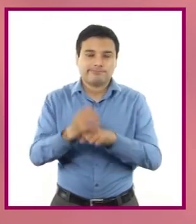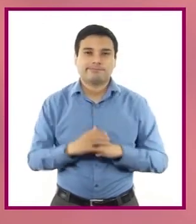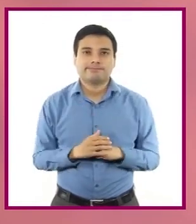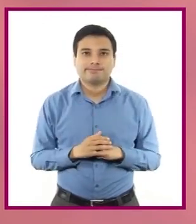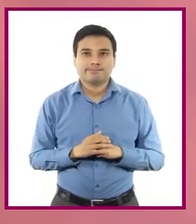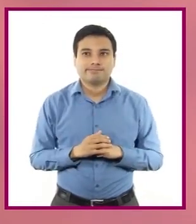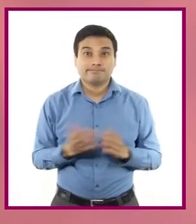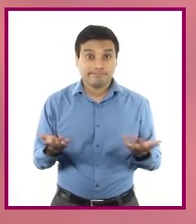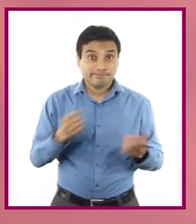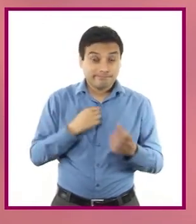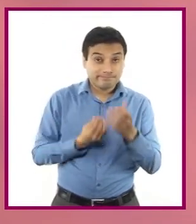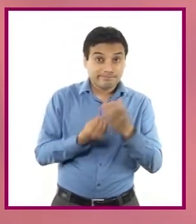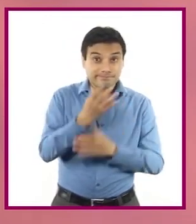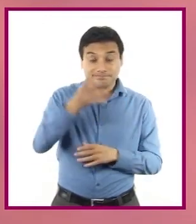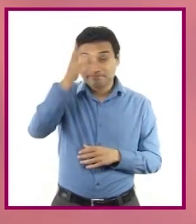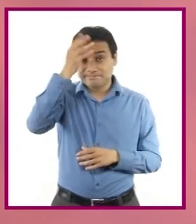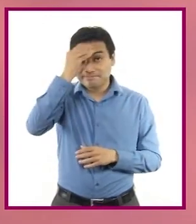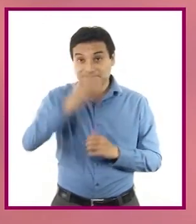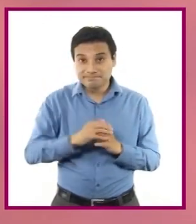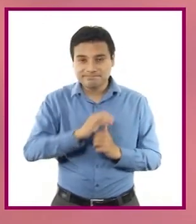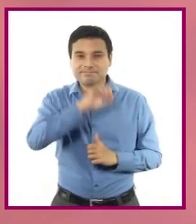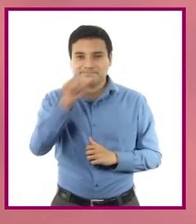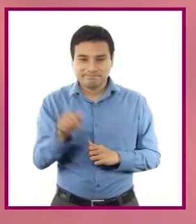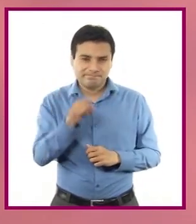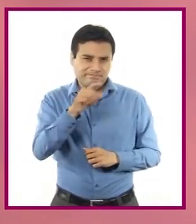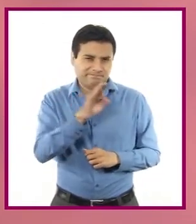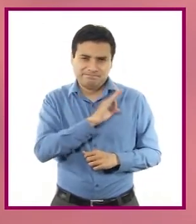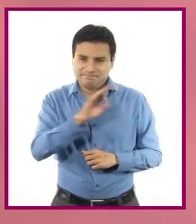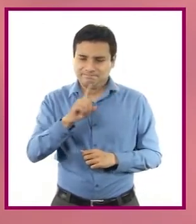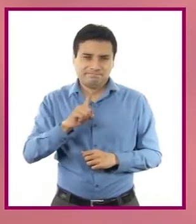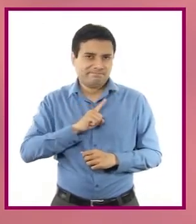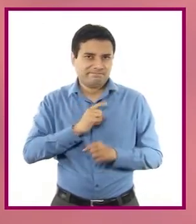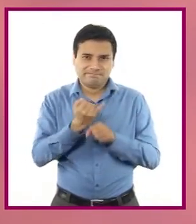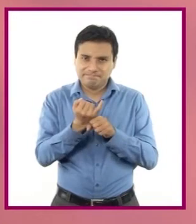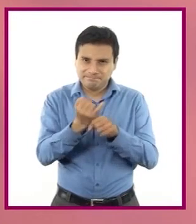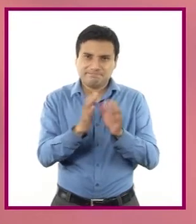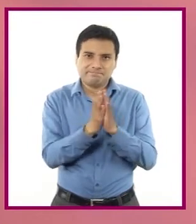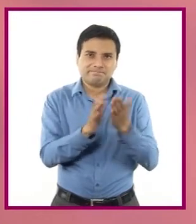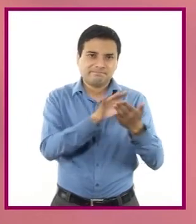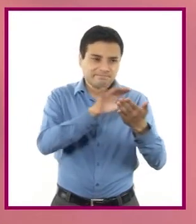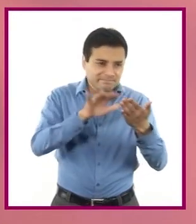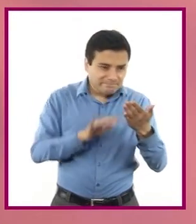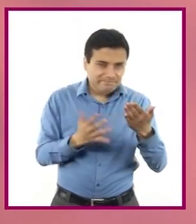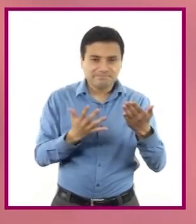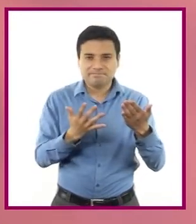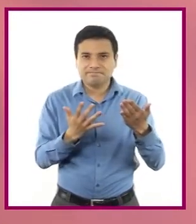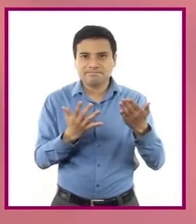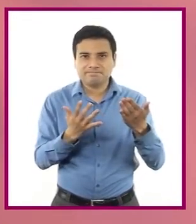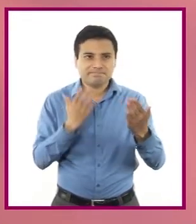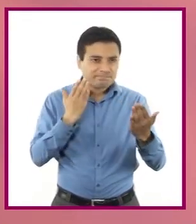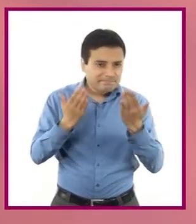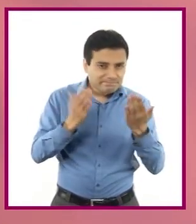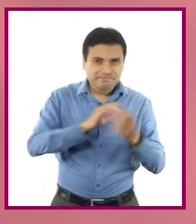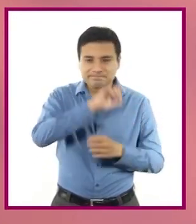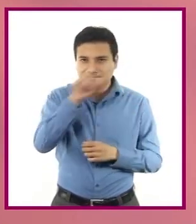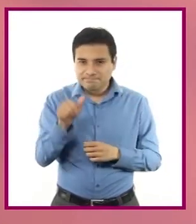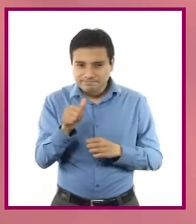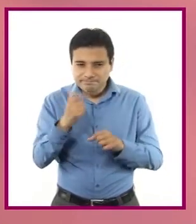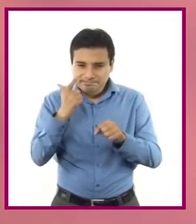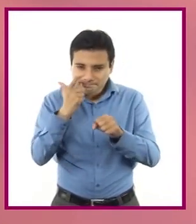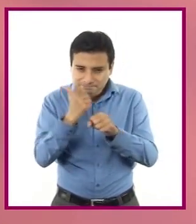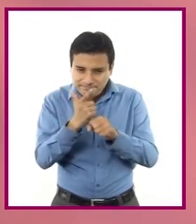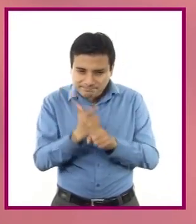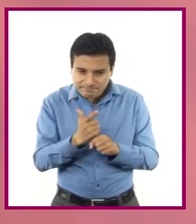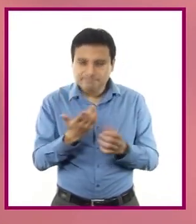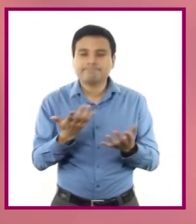nuevos conocimientos, ahora pueden realizar su propia búsqueda de información para leerla, compararla y así encontrar textos que modifiquen su